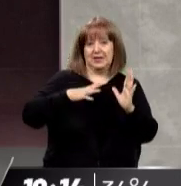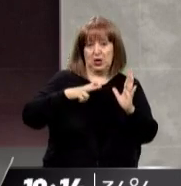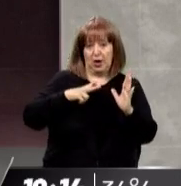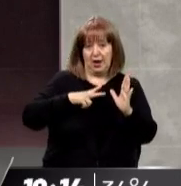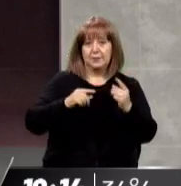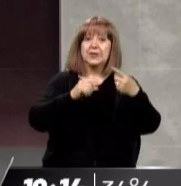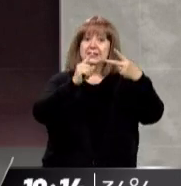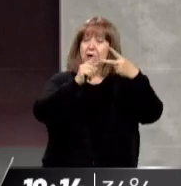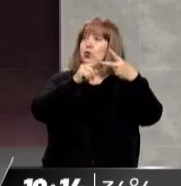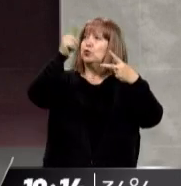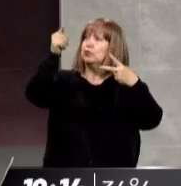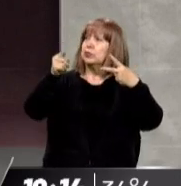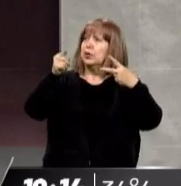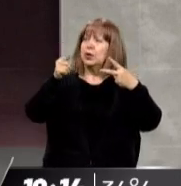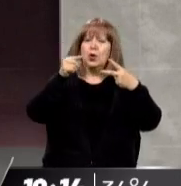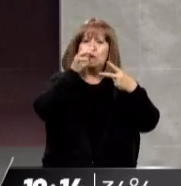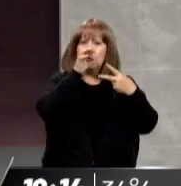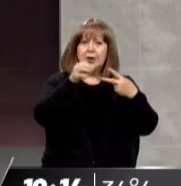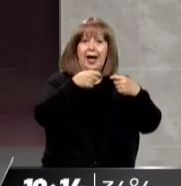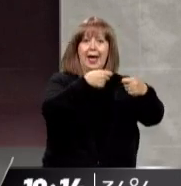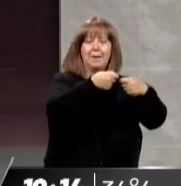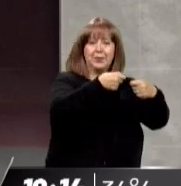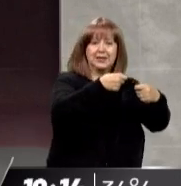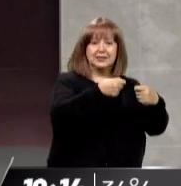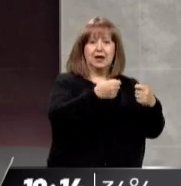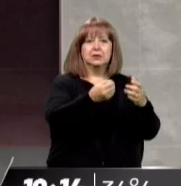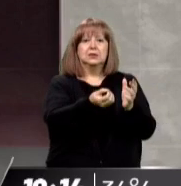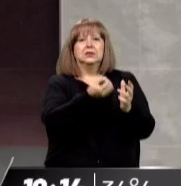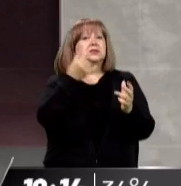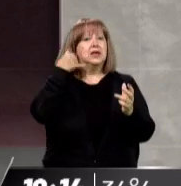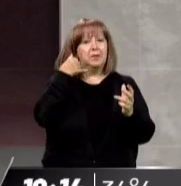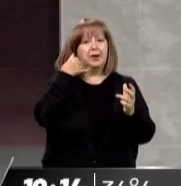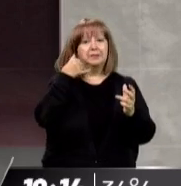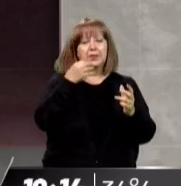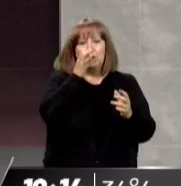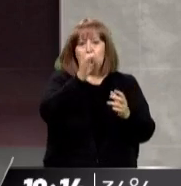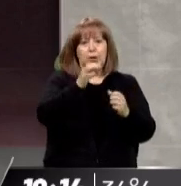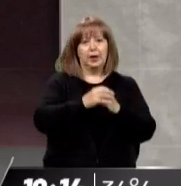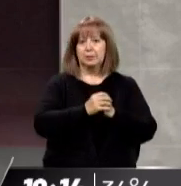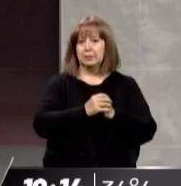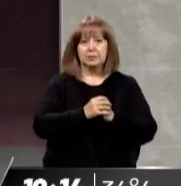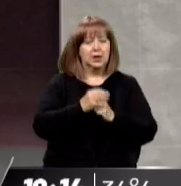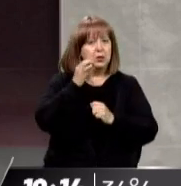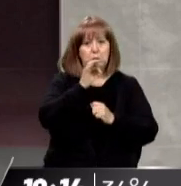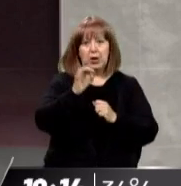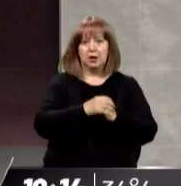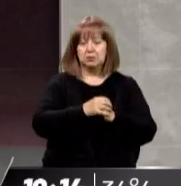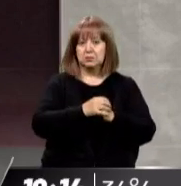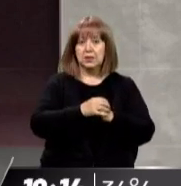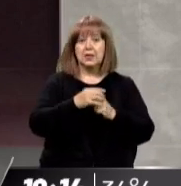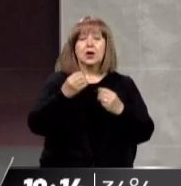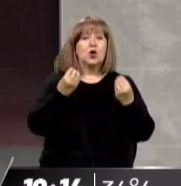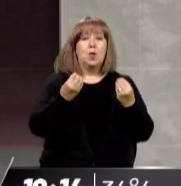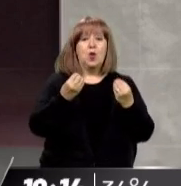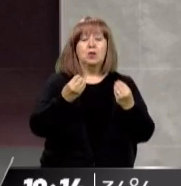a tener en cuenta es que nunca desde la empresa se van a contactar de manera directa con un usuario. Siempre lo van a hacer a través